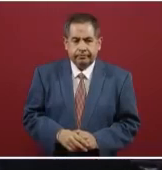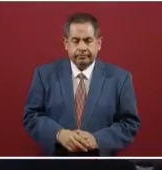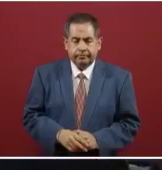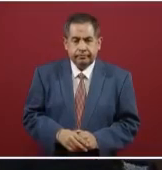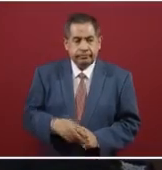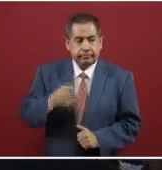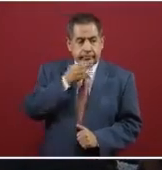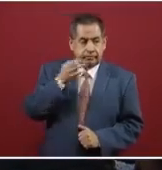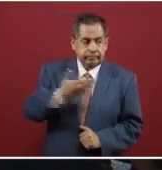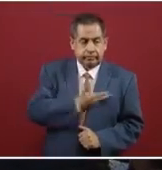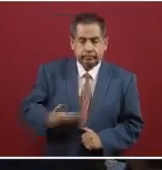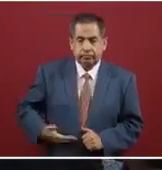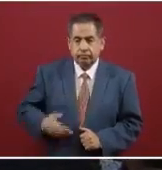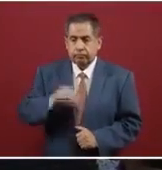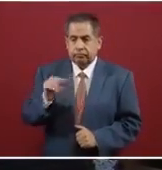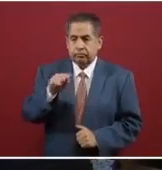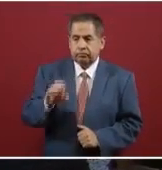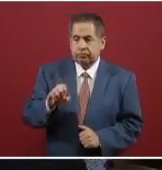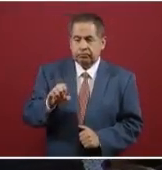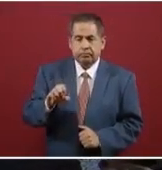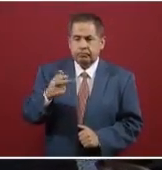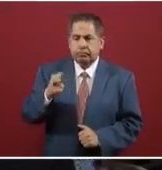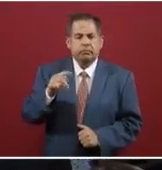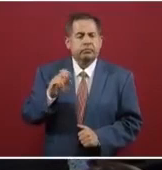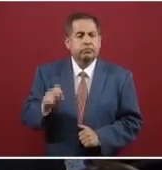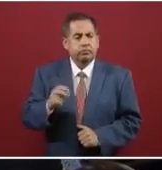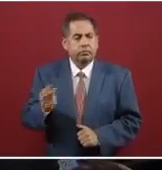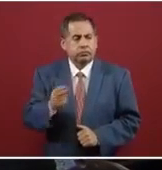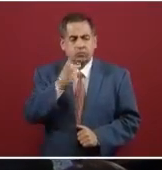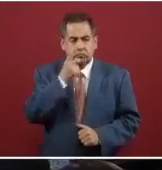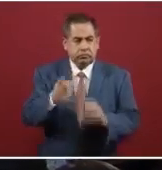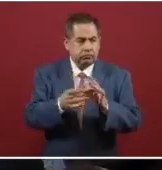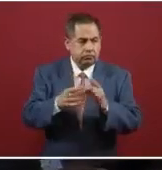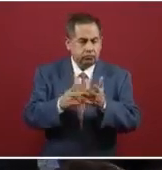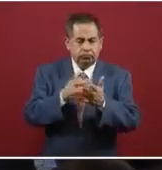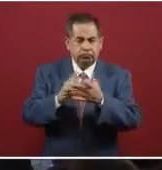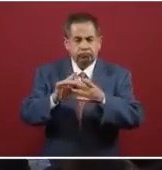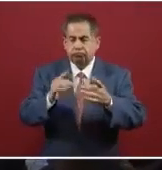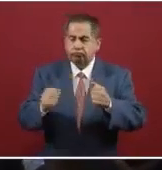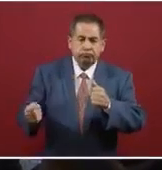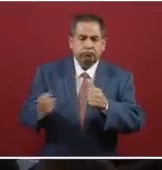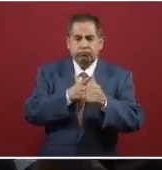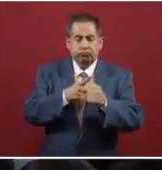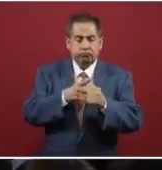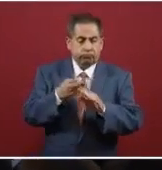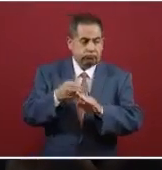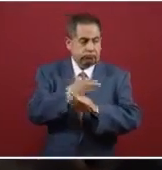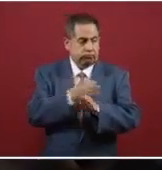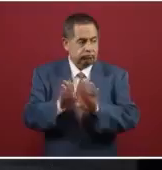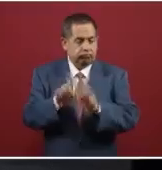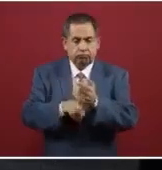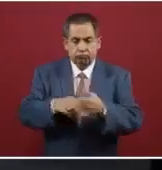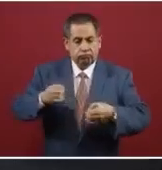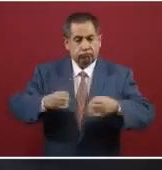Señor presidente, Jaime Hernández de Bajo Palabra. Usted ha dicho reiteradamente que primero, antes que otra cosa,